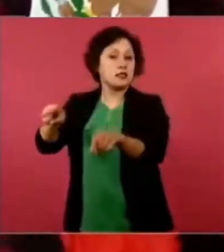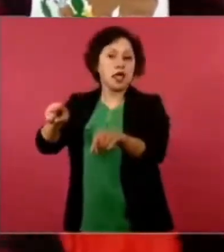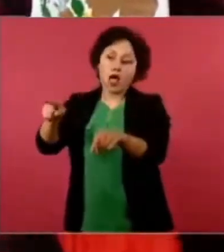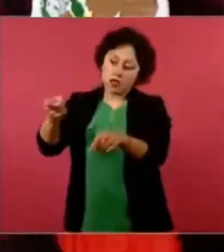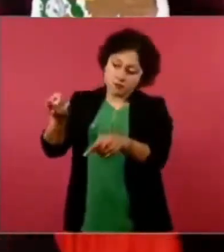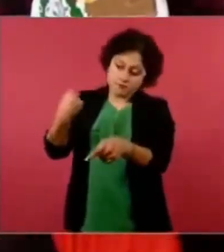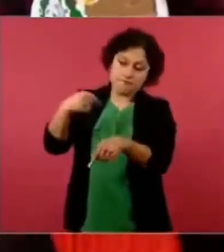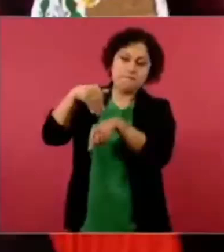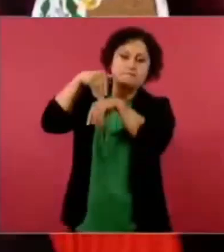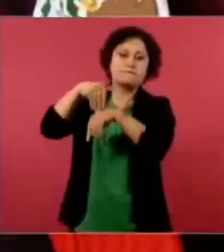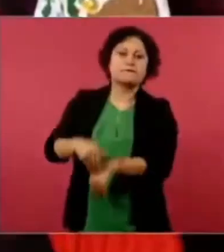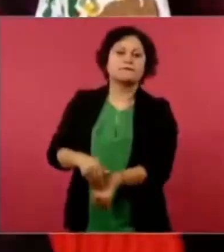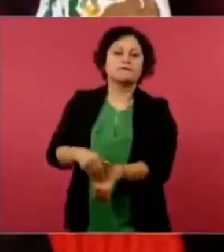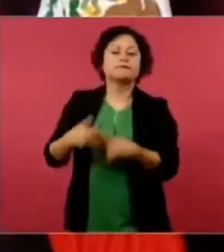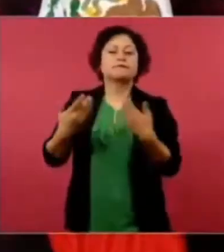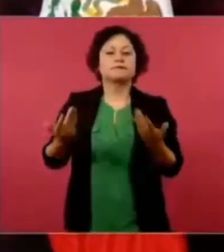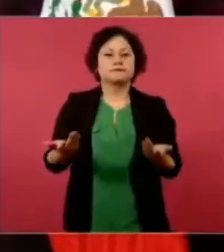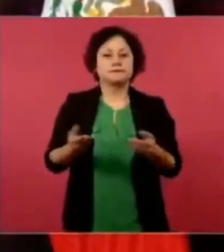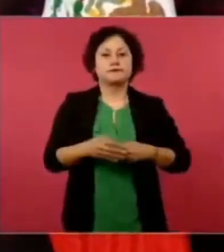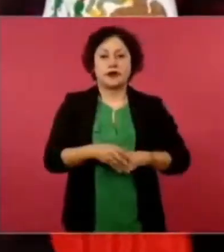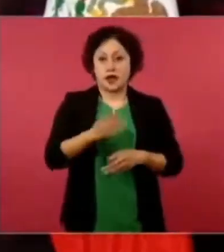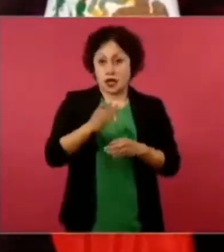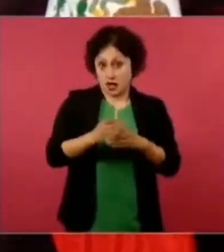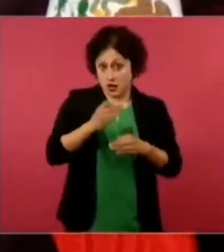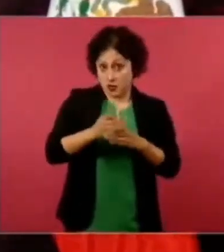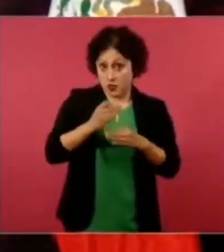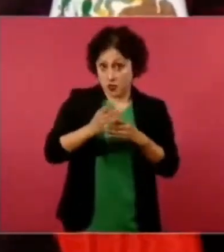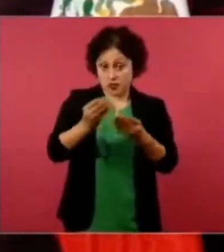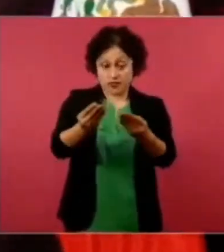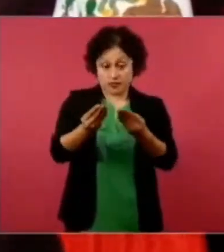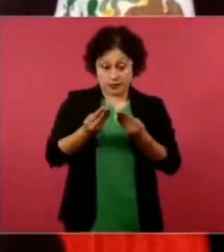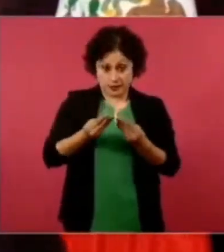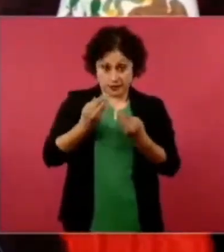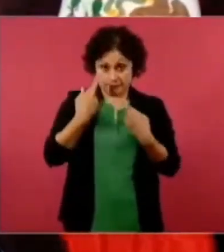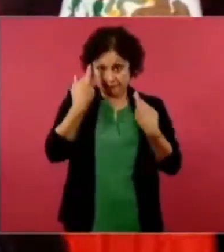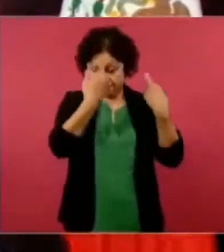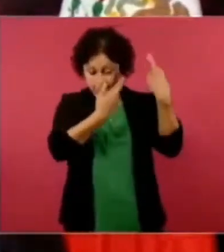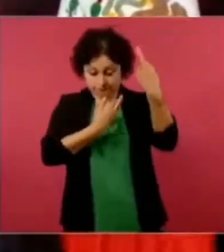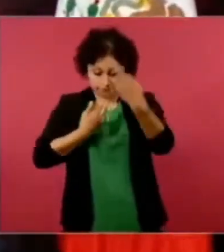Ahora que estamos revisando el caso de Ayotzinapa,